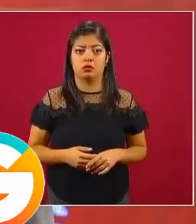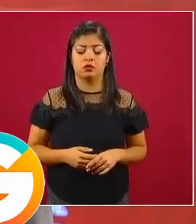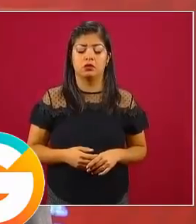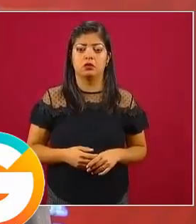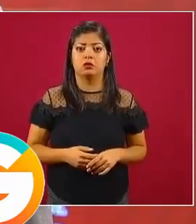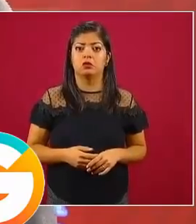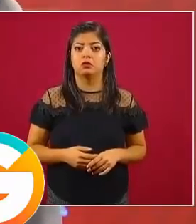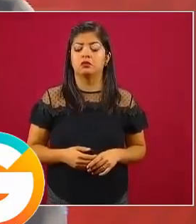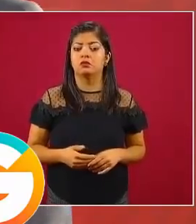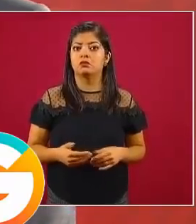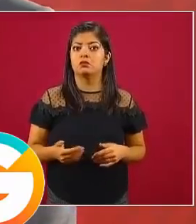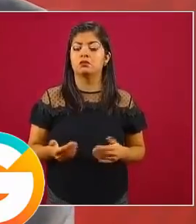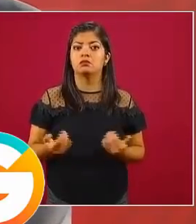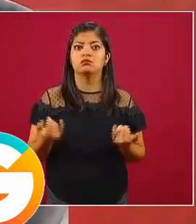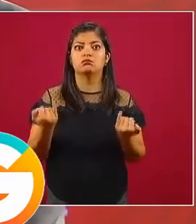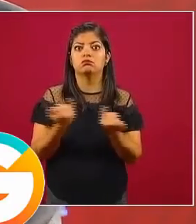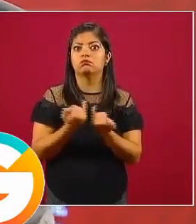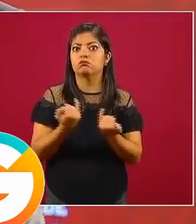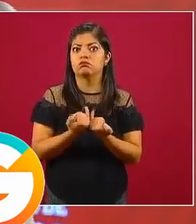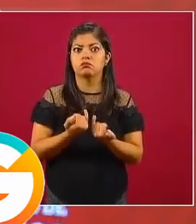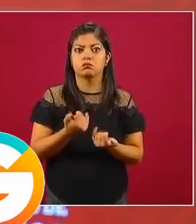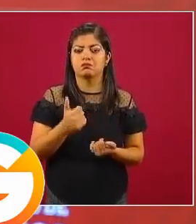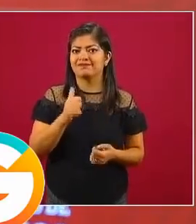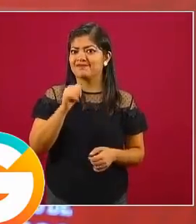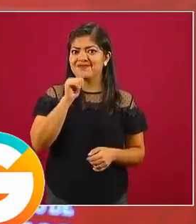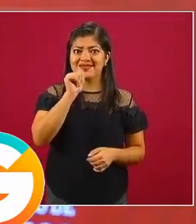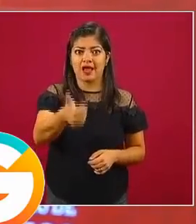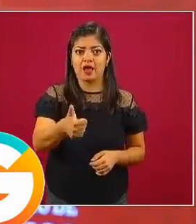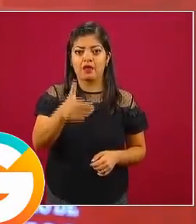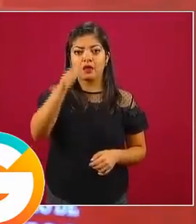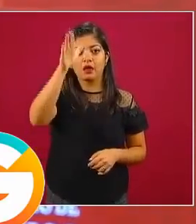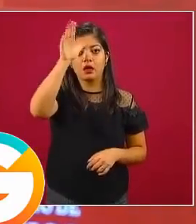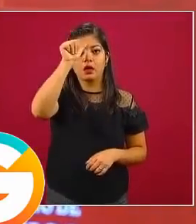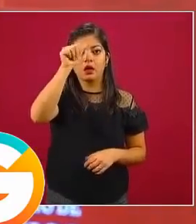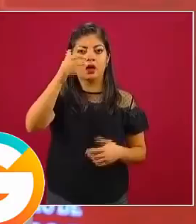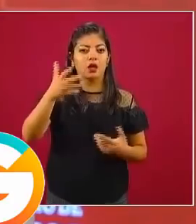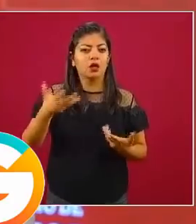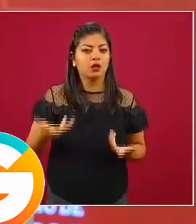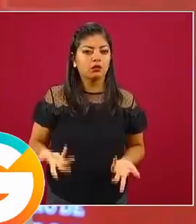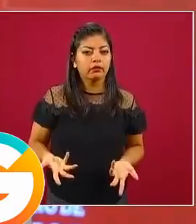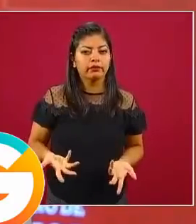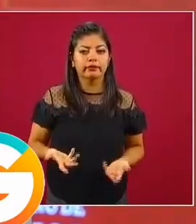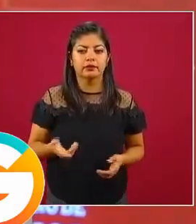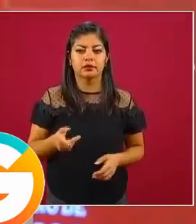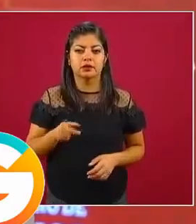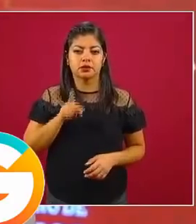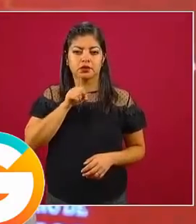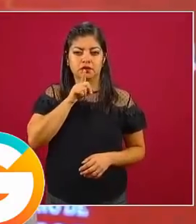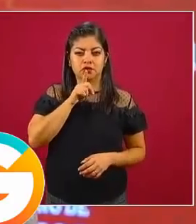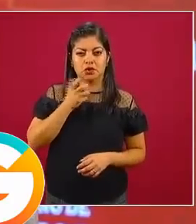sin ningún acuerdo en lo oscurito.